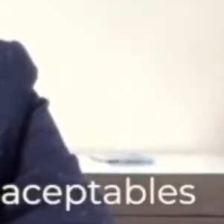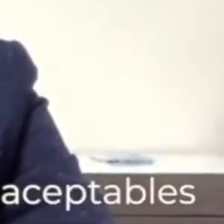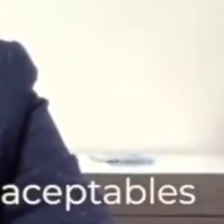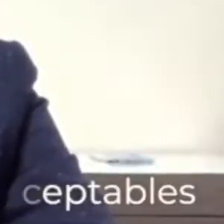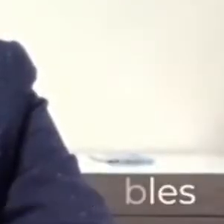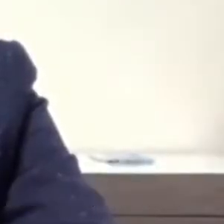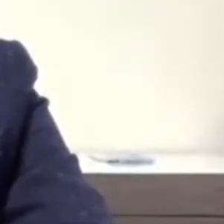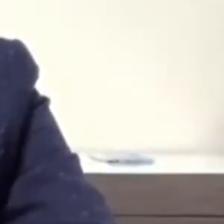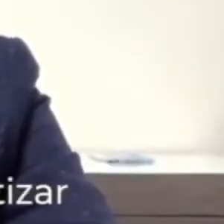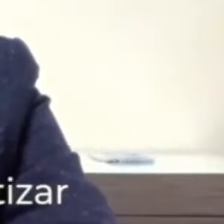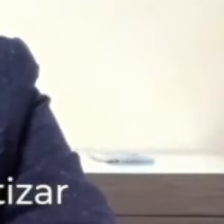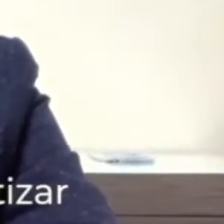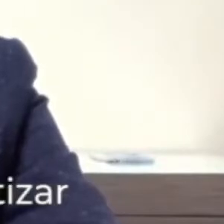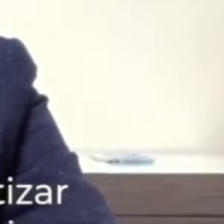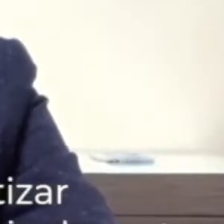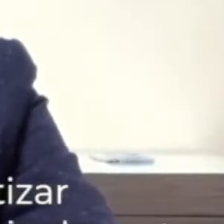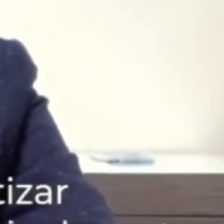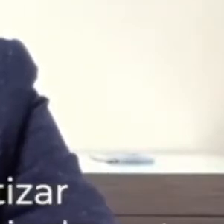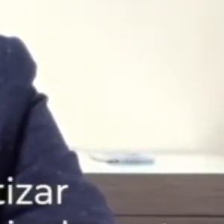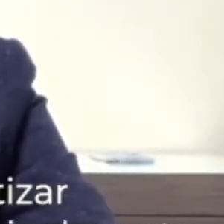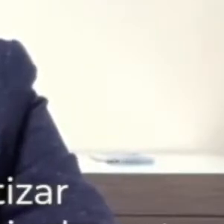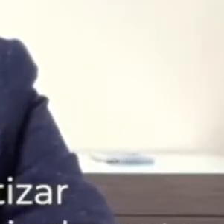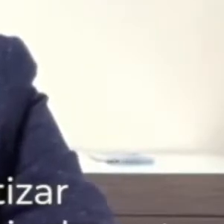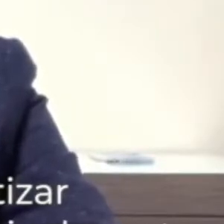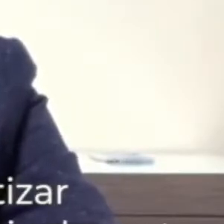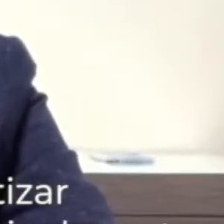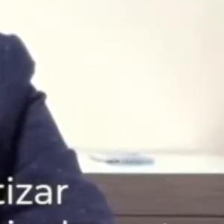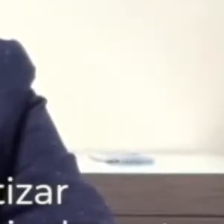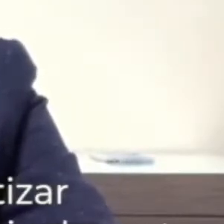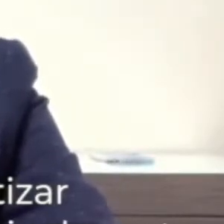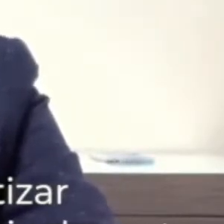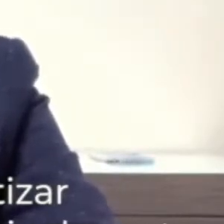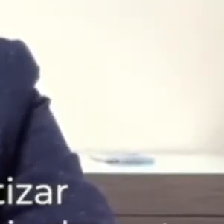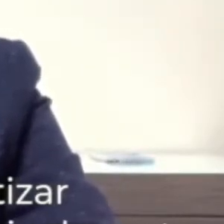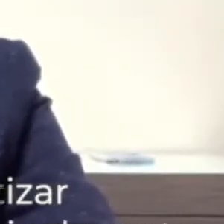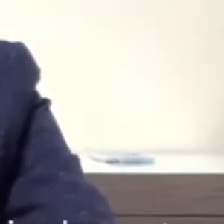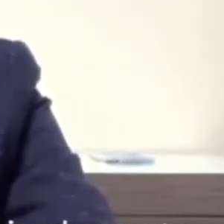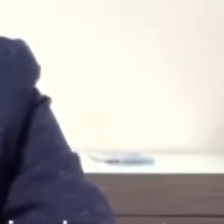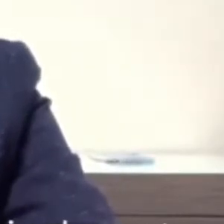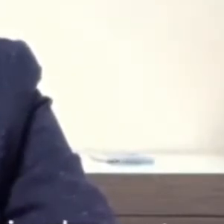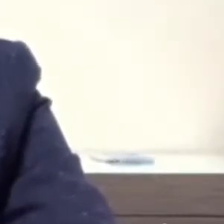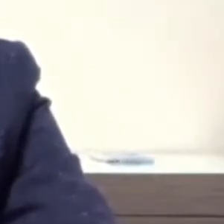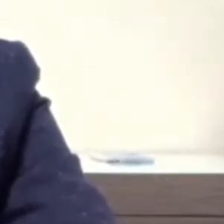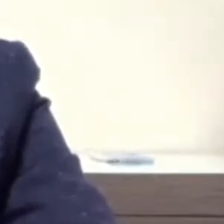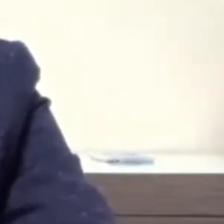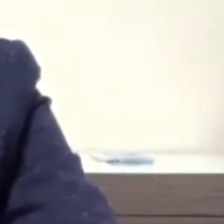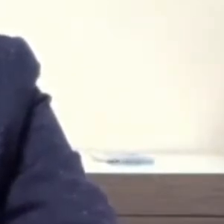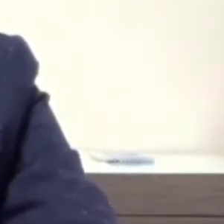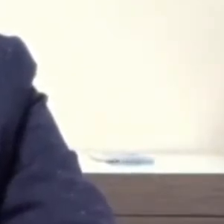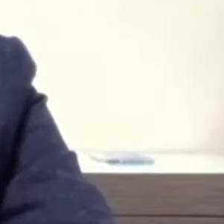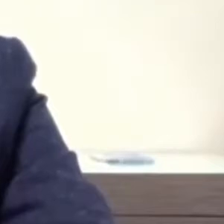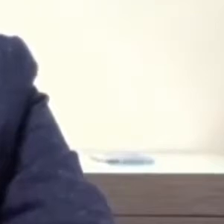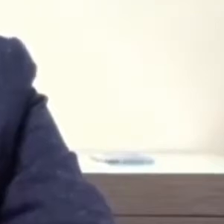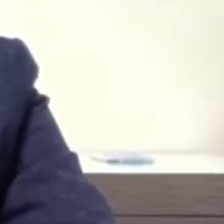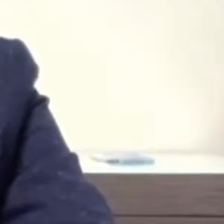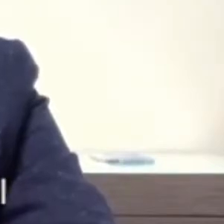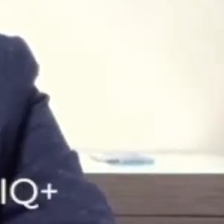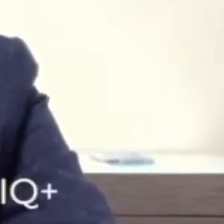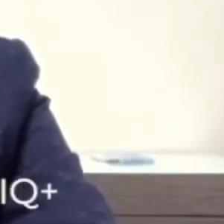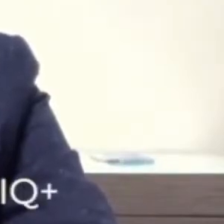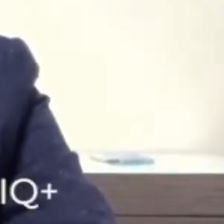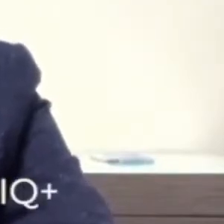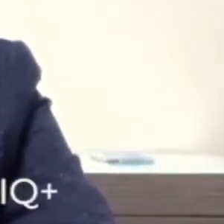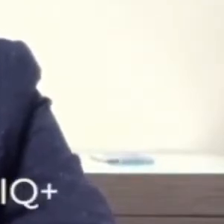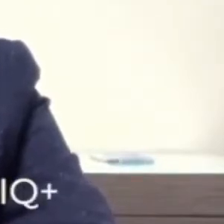son inaceptables. Únete al esfuerzo para garantizar una atención a la salud respetuosa e incluyente. Defender la